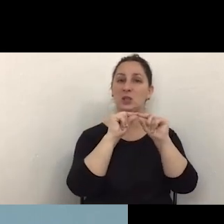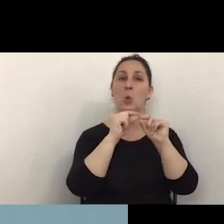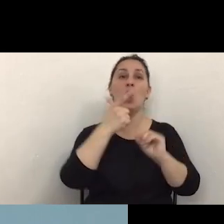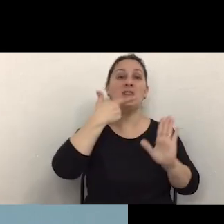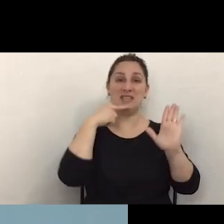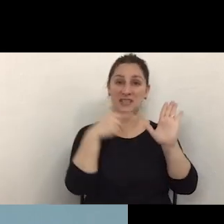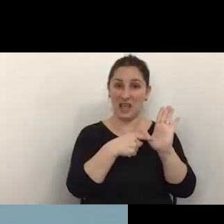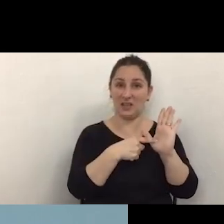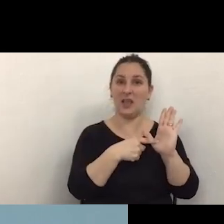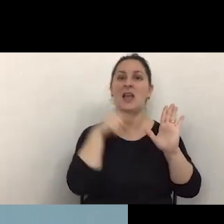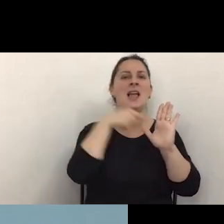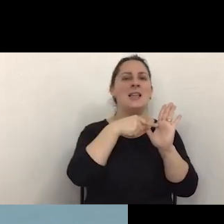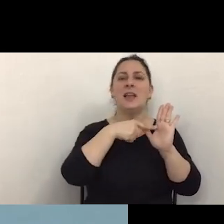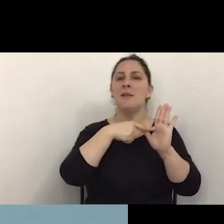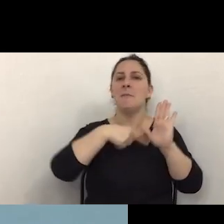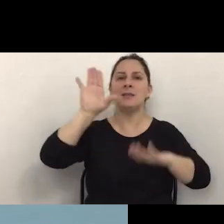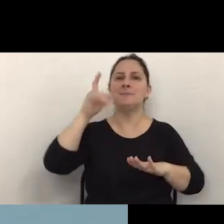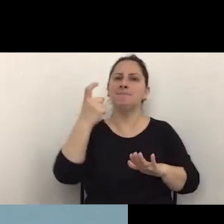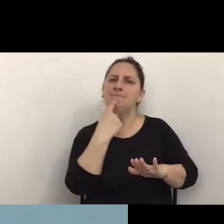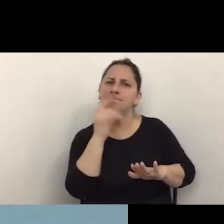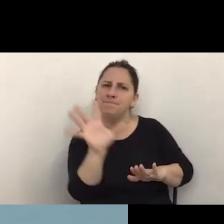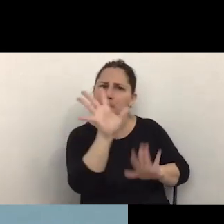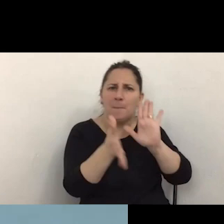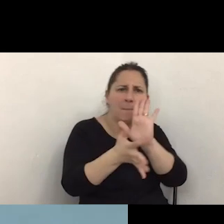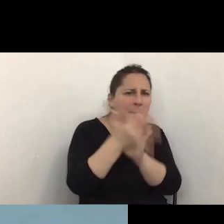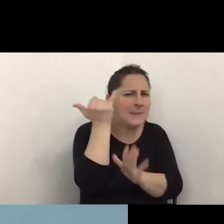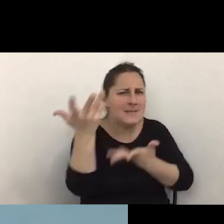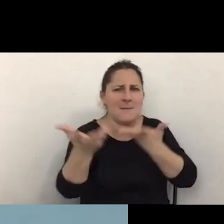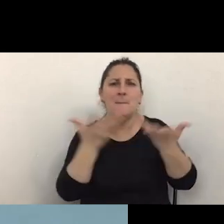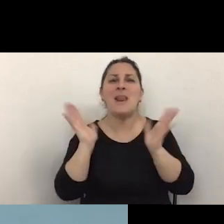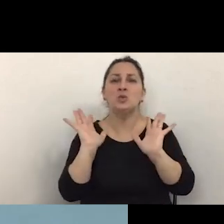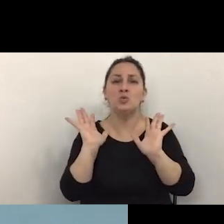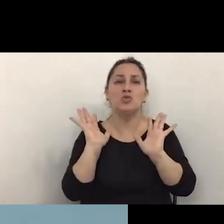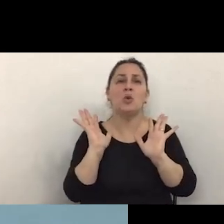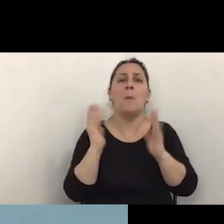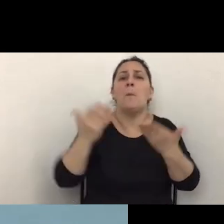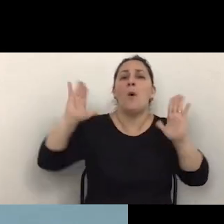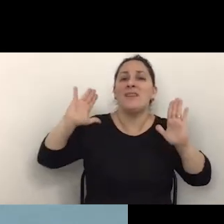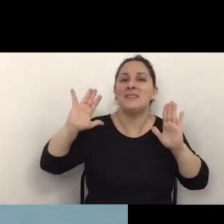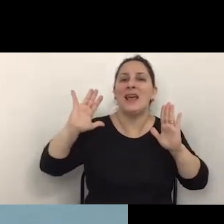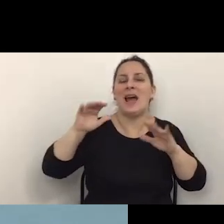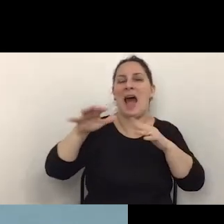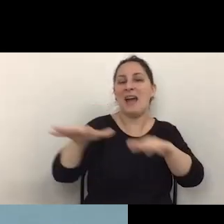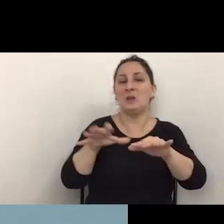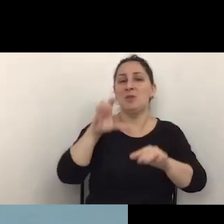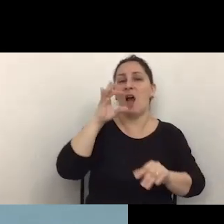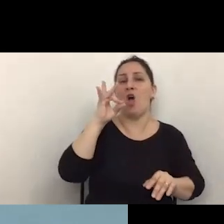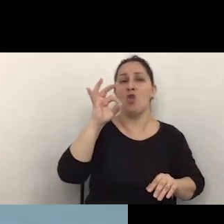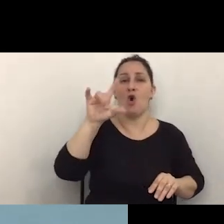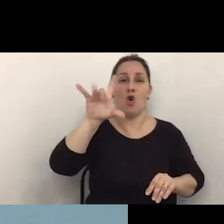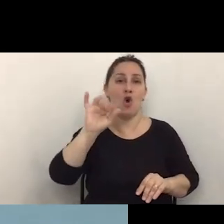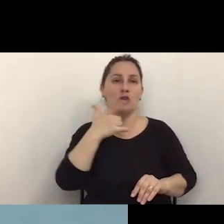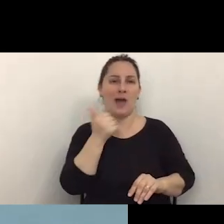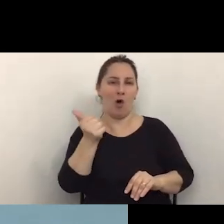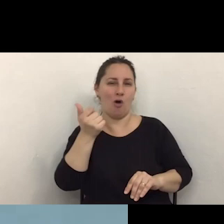17, y que son básicamente presunciones justamente de esta supuesta actividad dolosa o